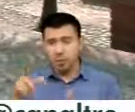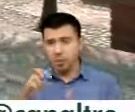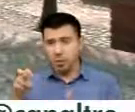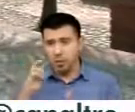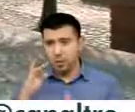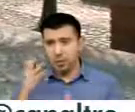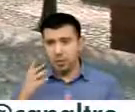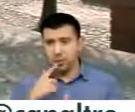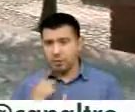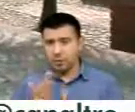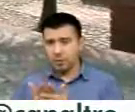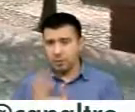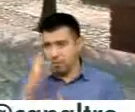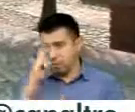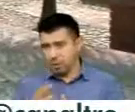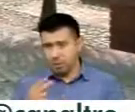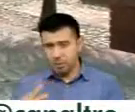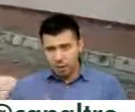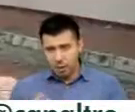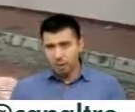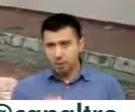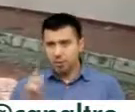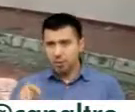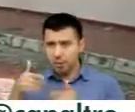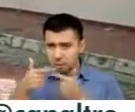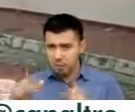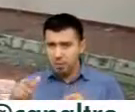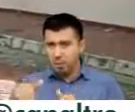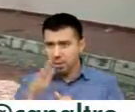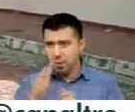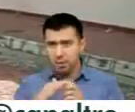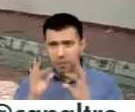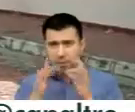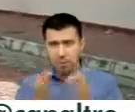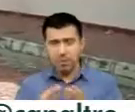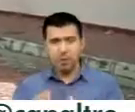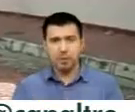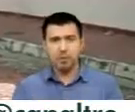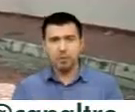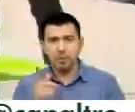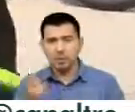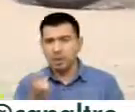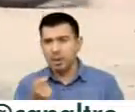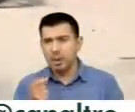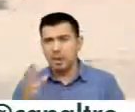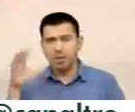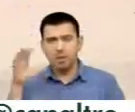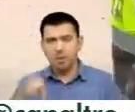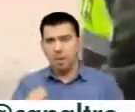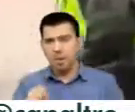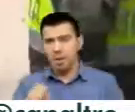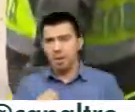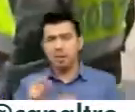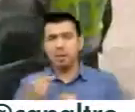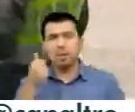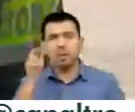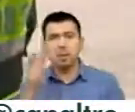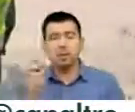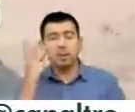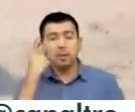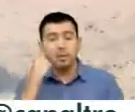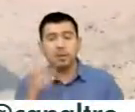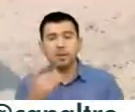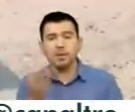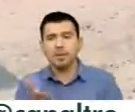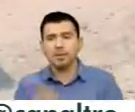y exigió que lo regresen al seno de su familia el acto delictivo se registra 17 días después del rescate